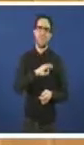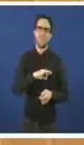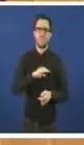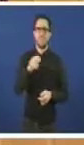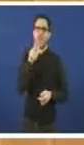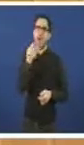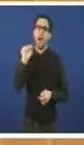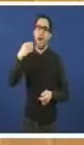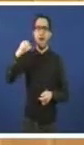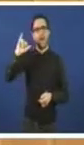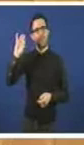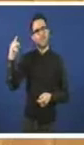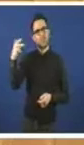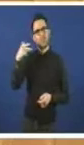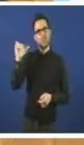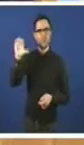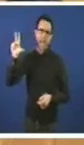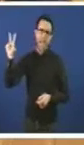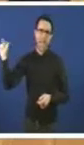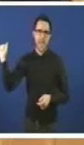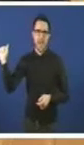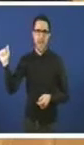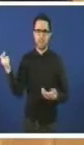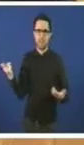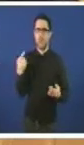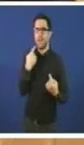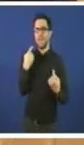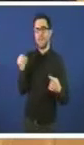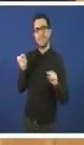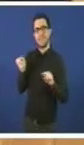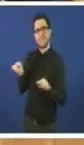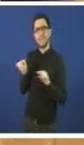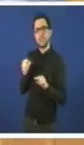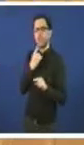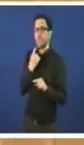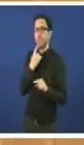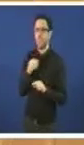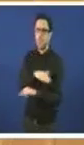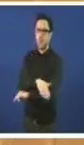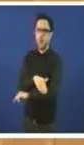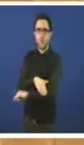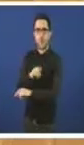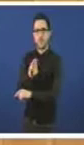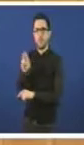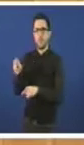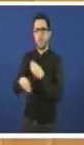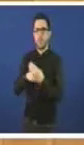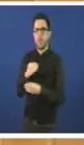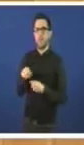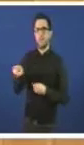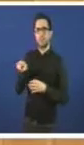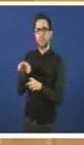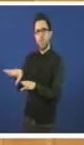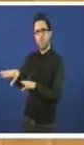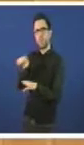do sil puesto que ha enmendado partido popular de acción practicado ganó partido popular y esto está tirado la página web